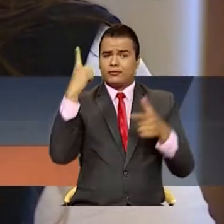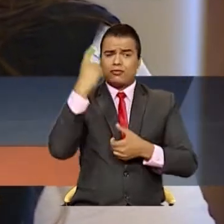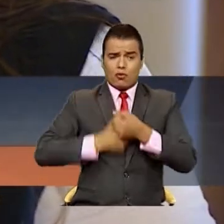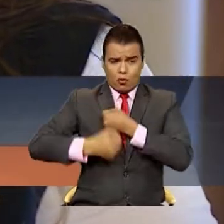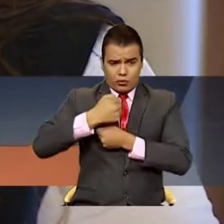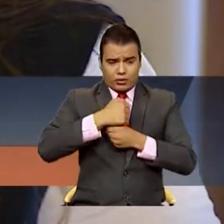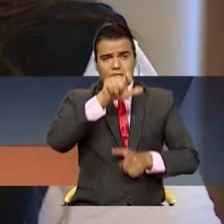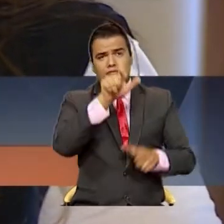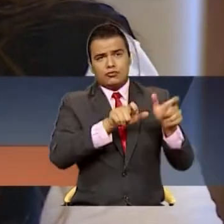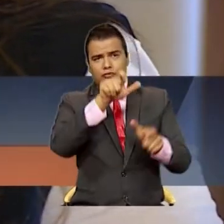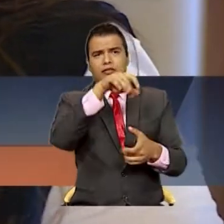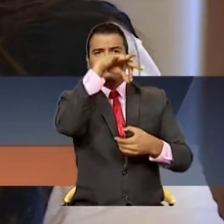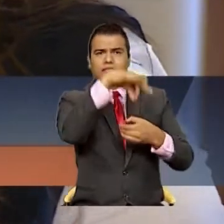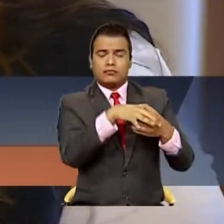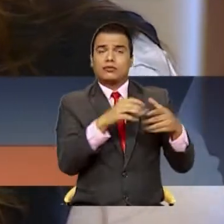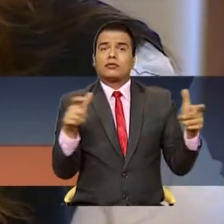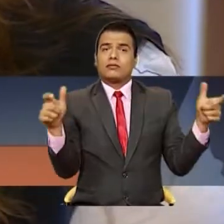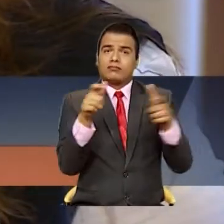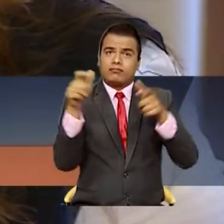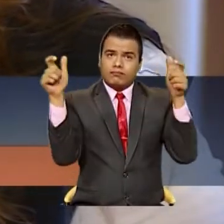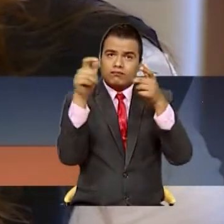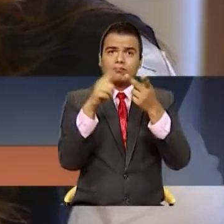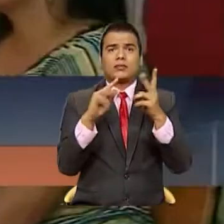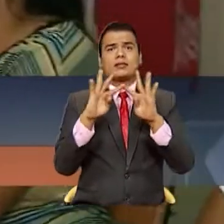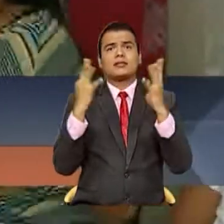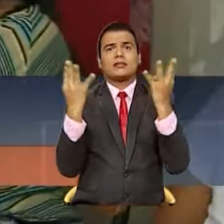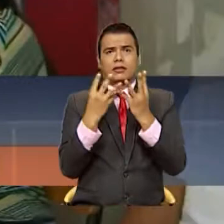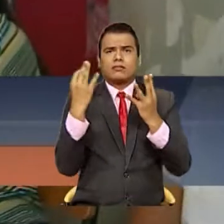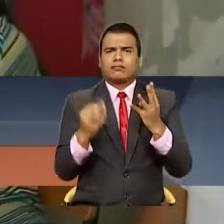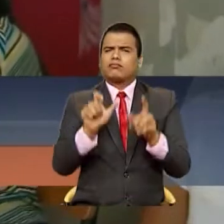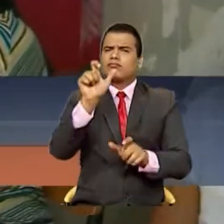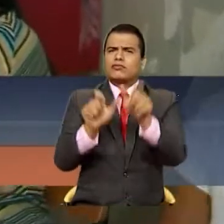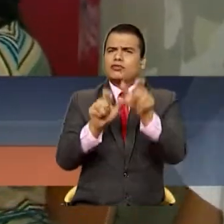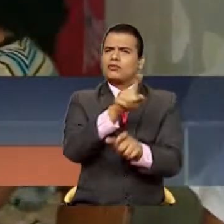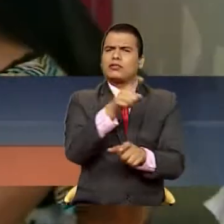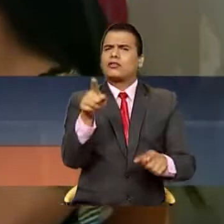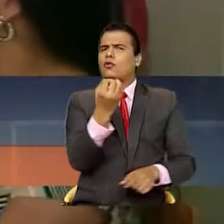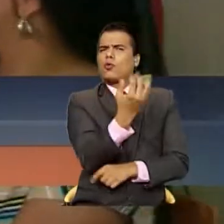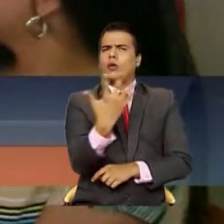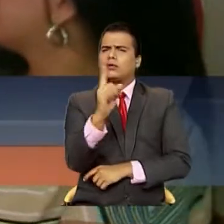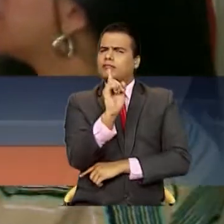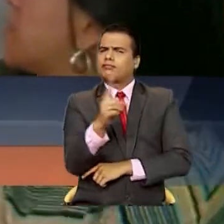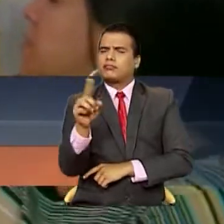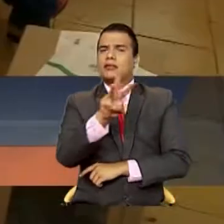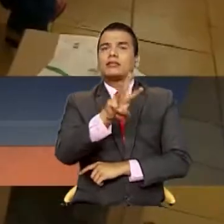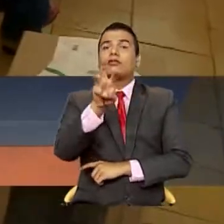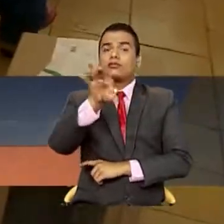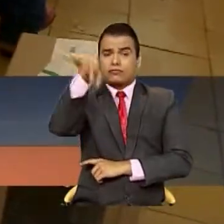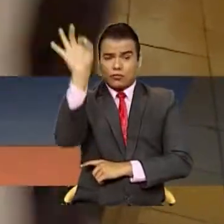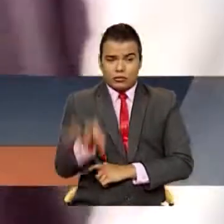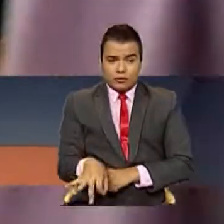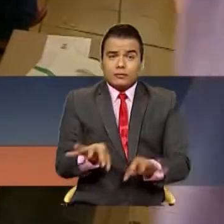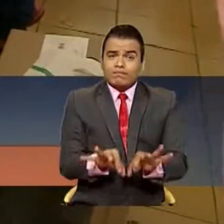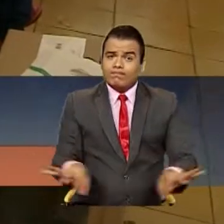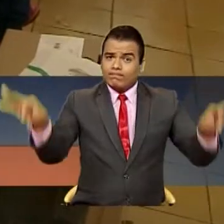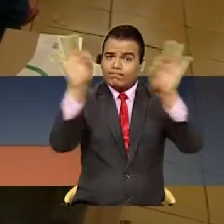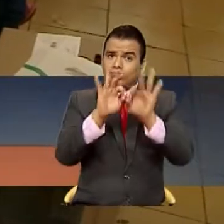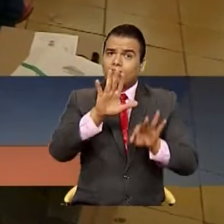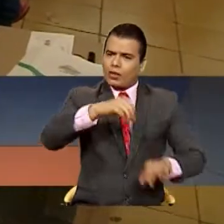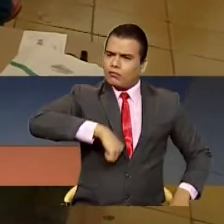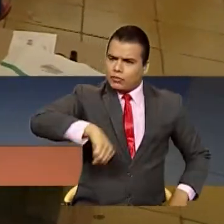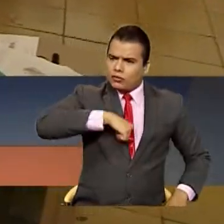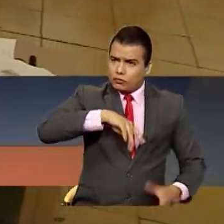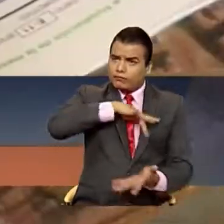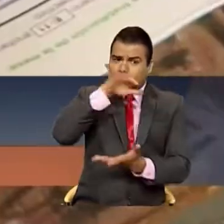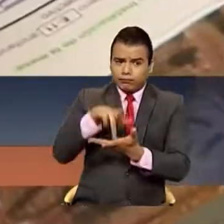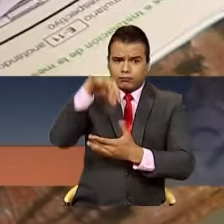Cámara de Representantes y por Senado fue el 38% de los vallecaucanos. Sin embargo, la invitación es a ejercer de forma correcta el derecho al